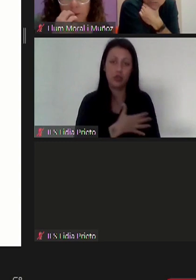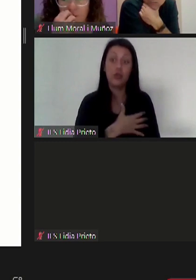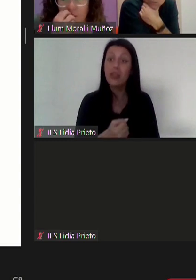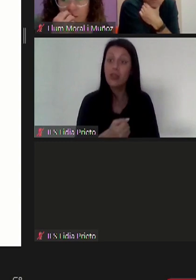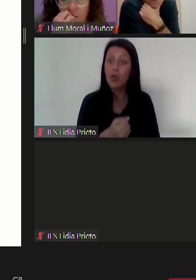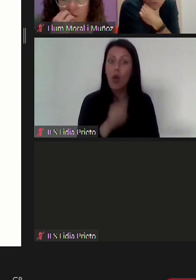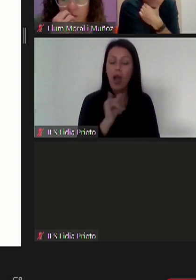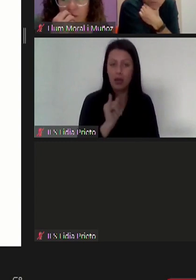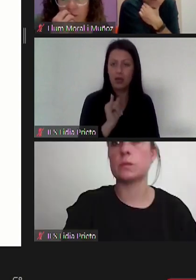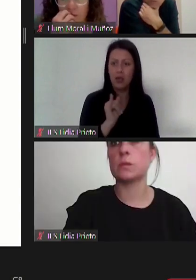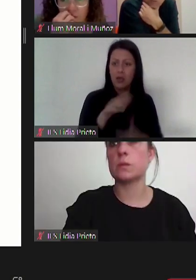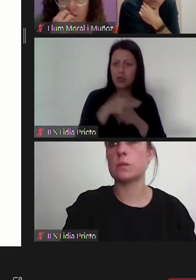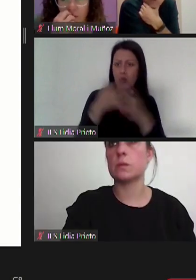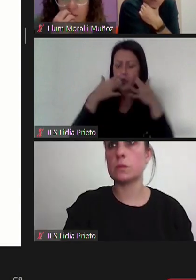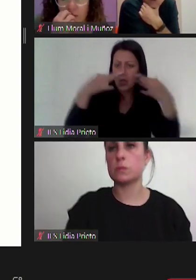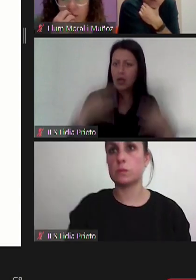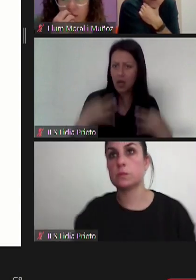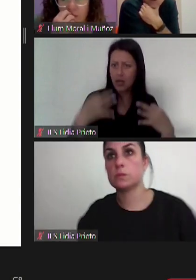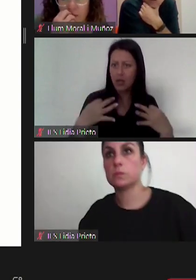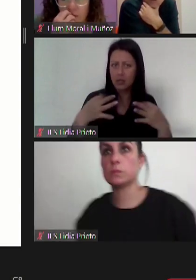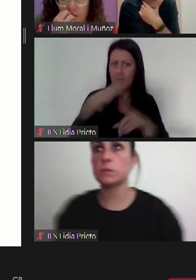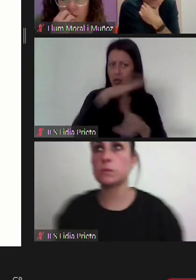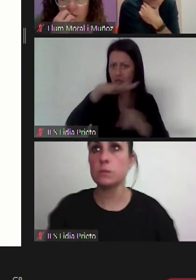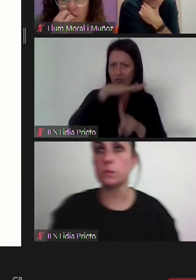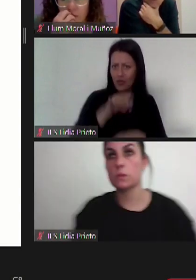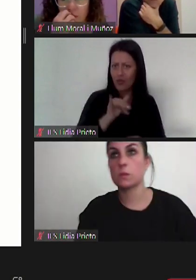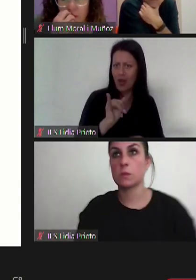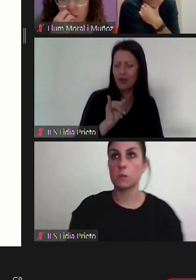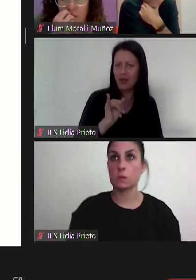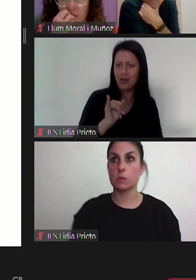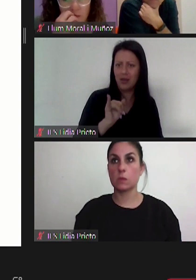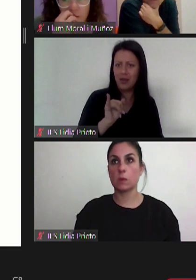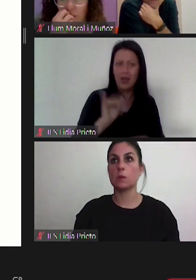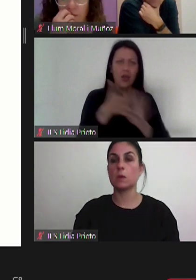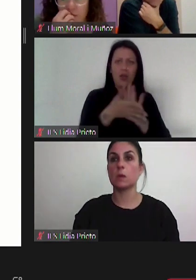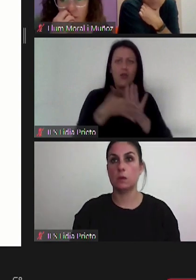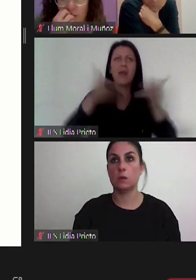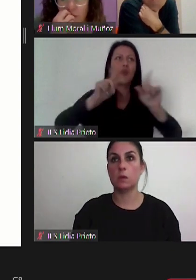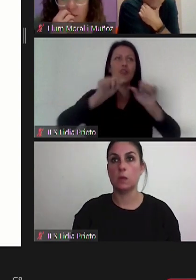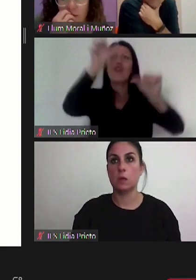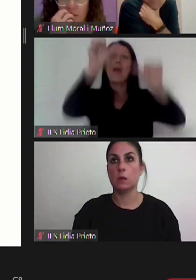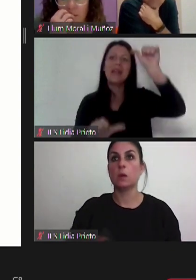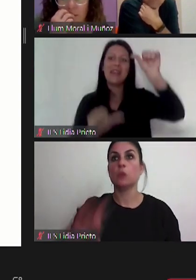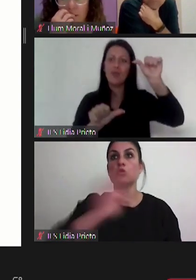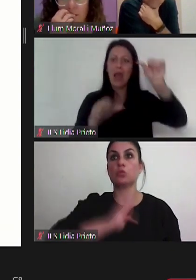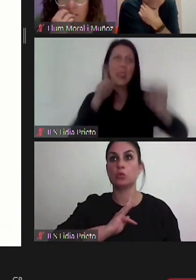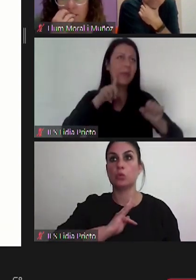que están en nuestro entorno, que no estamos hablando de ciencia ficción, ¿vale? Y como comentaba Pablo,